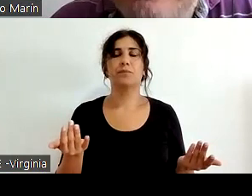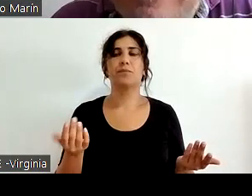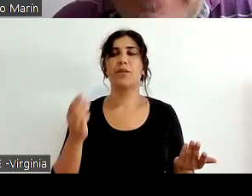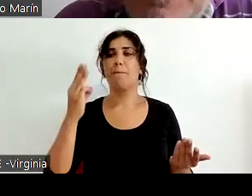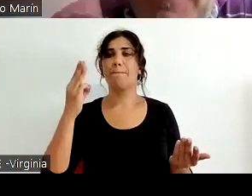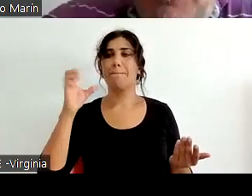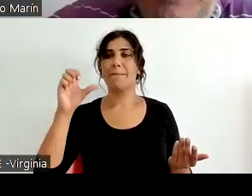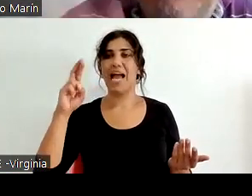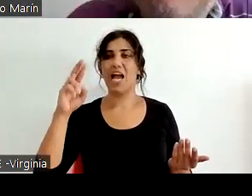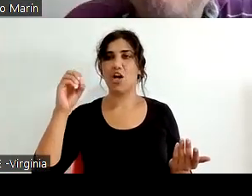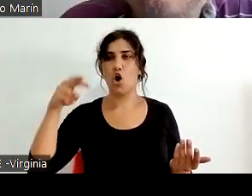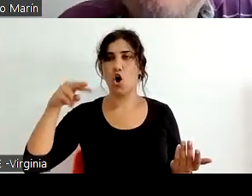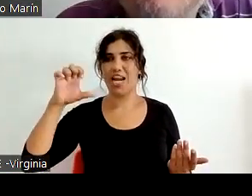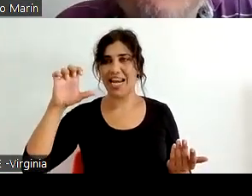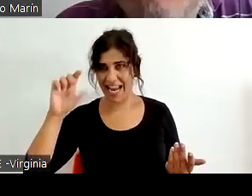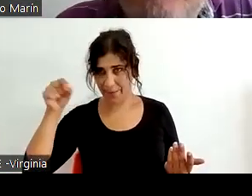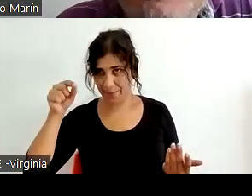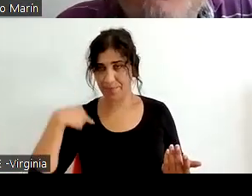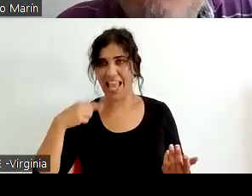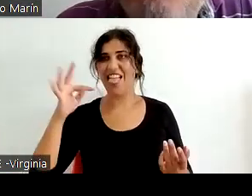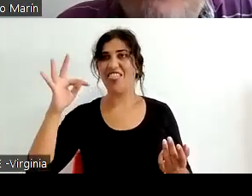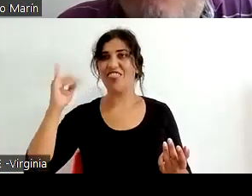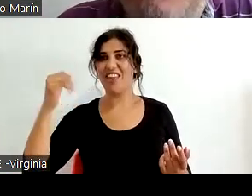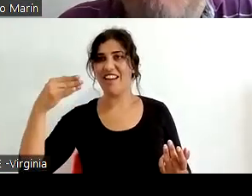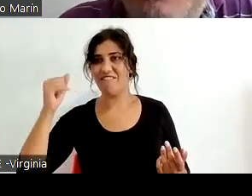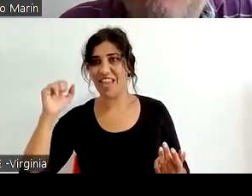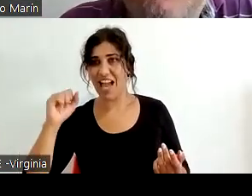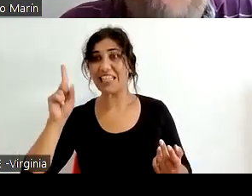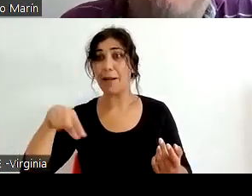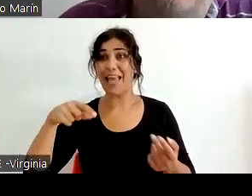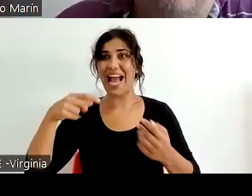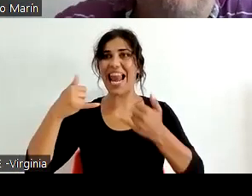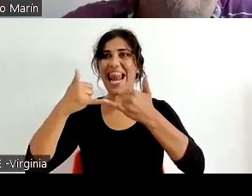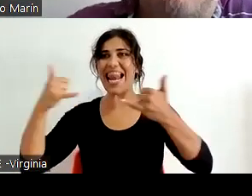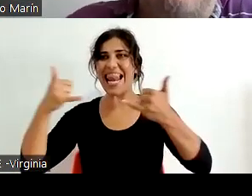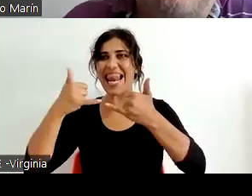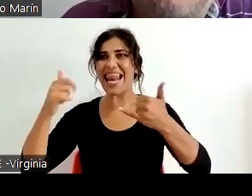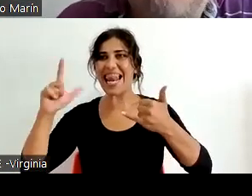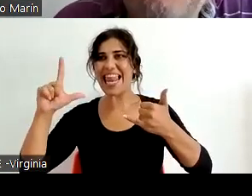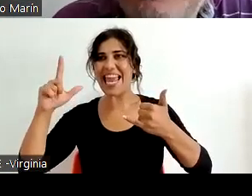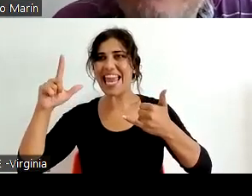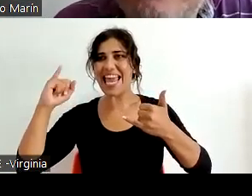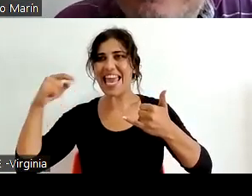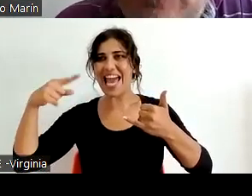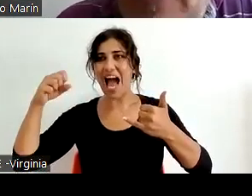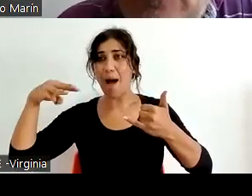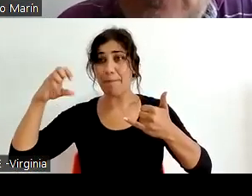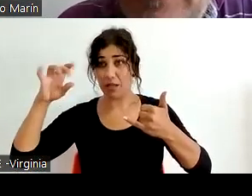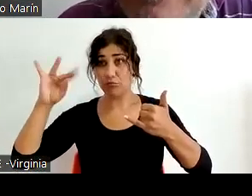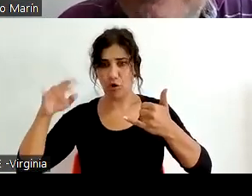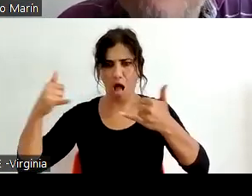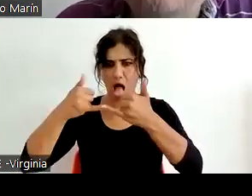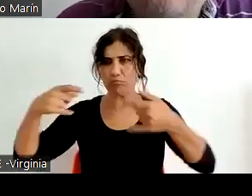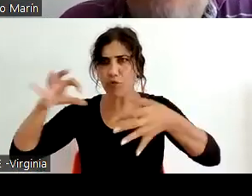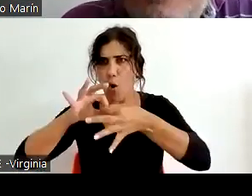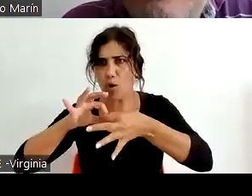aquí, la tibia se ve por allí detrás, y tenemos los ligamentos que unen peroné, la parte más distal del peroné, son estos